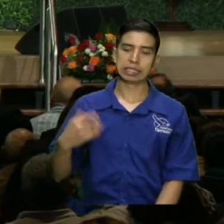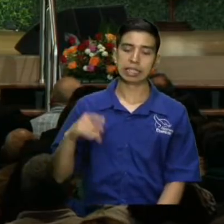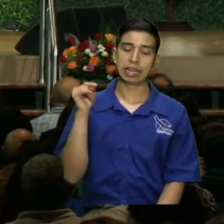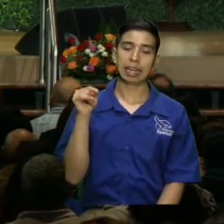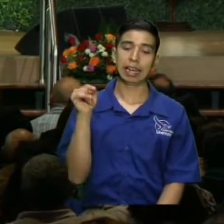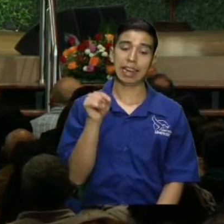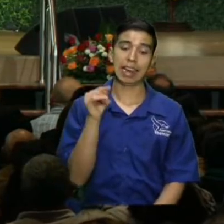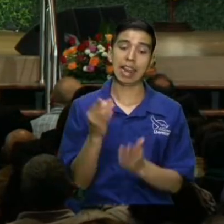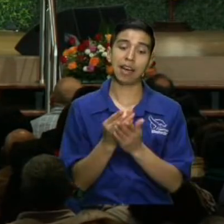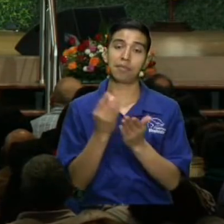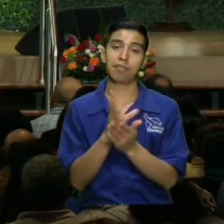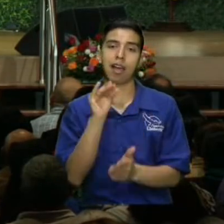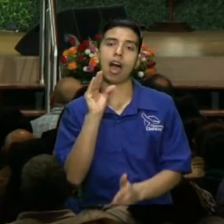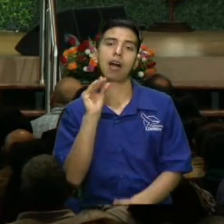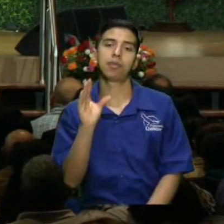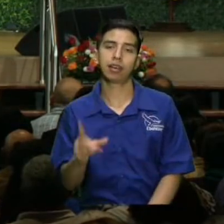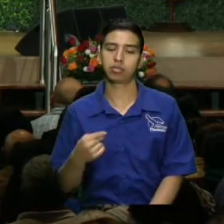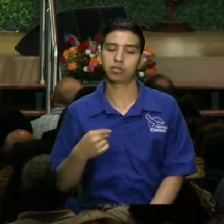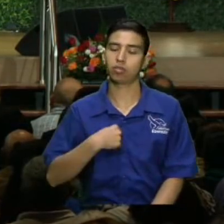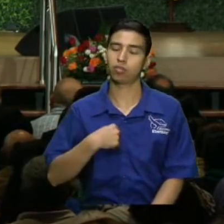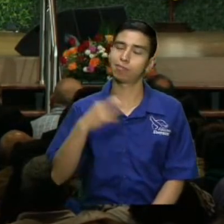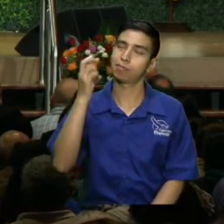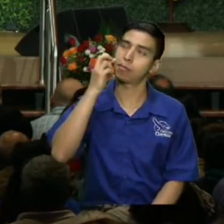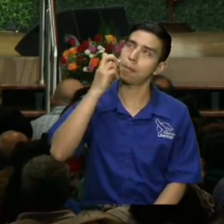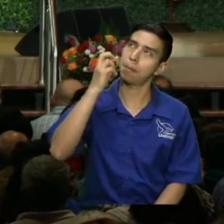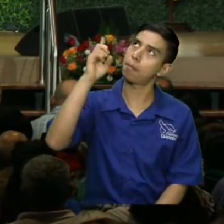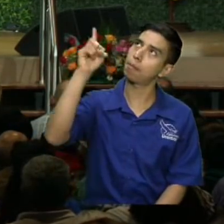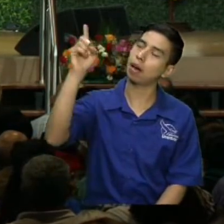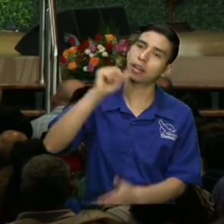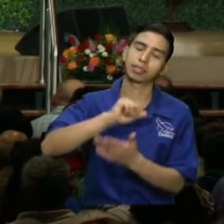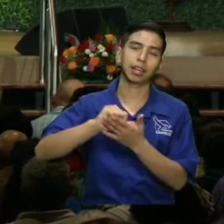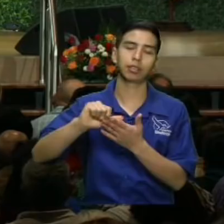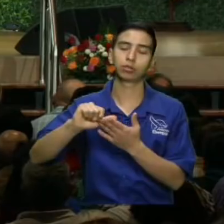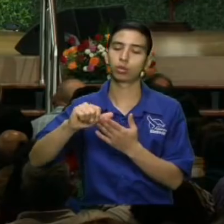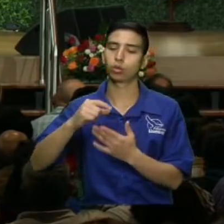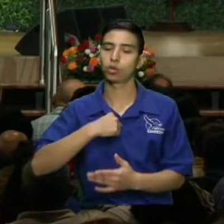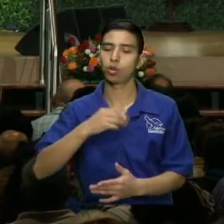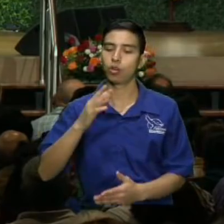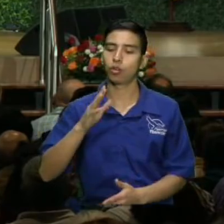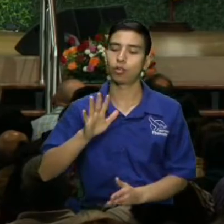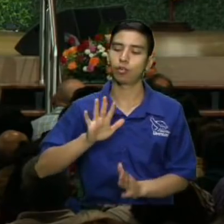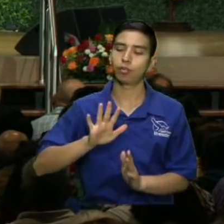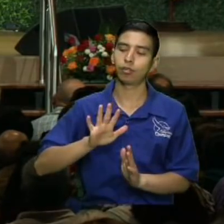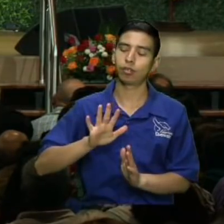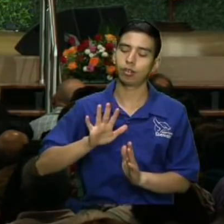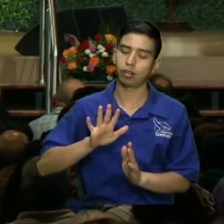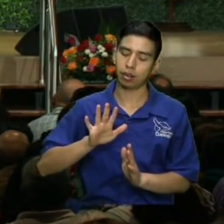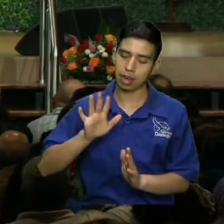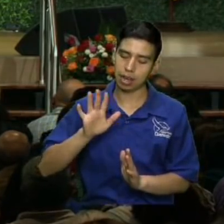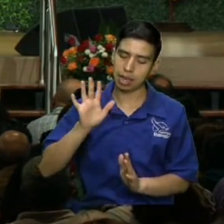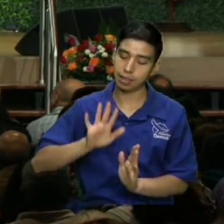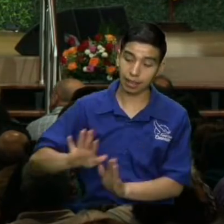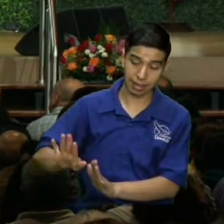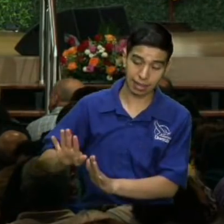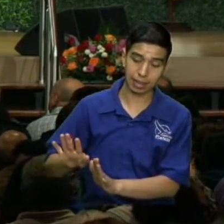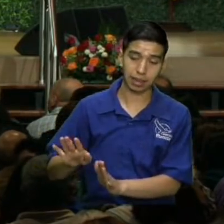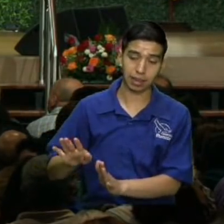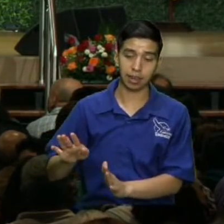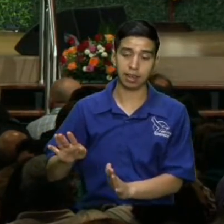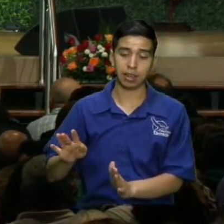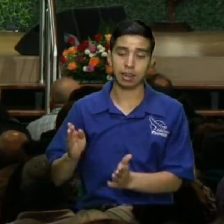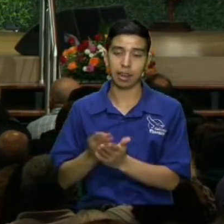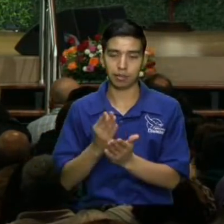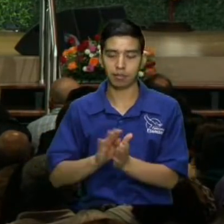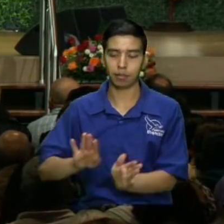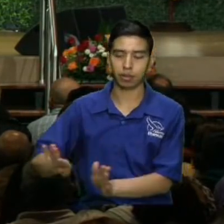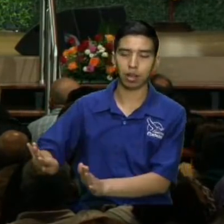Padre Santo, y lo dejé la Biblia ahí. Y fíjese que yo tuve la dicha que cuando me llamó el Señor al ministerio,